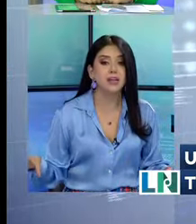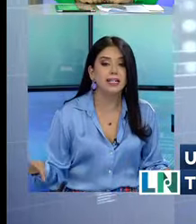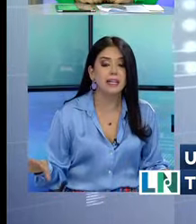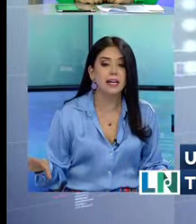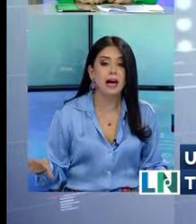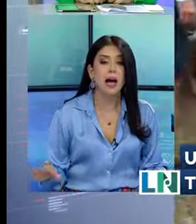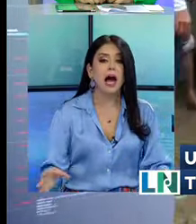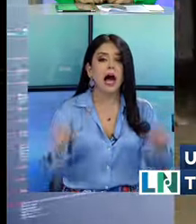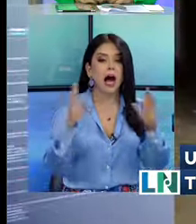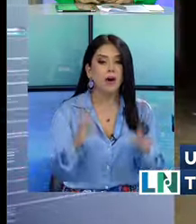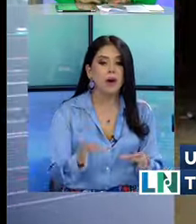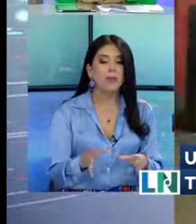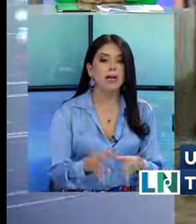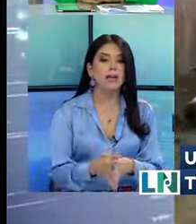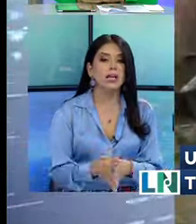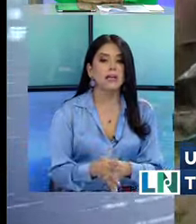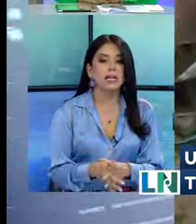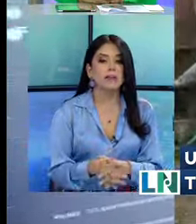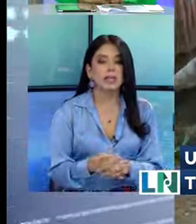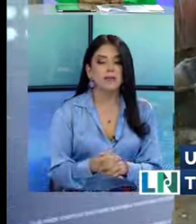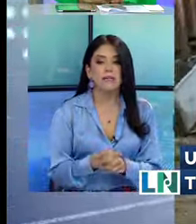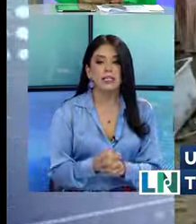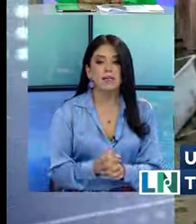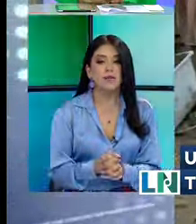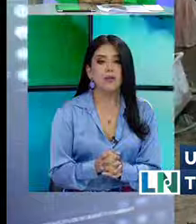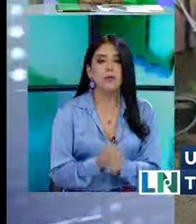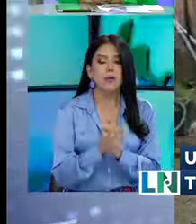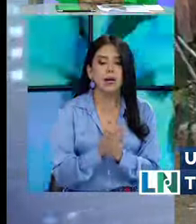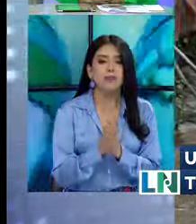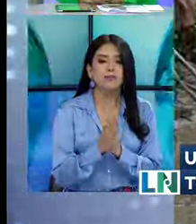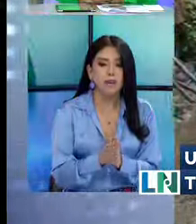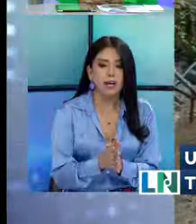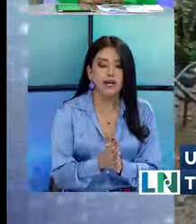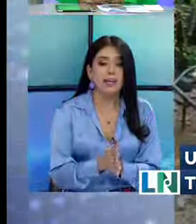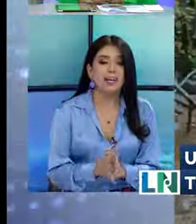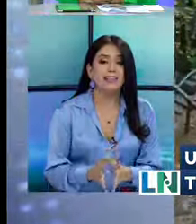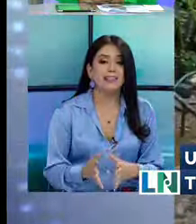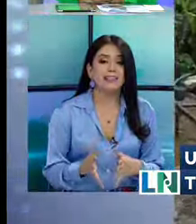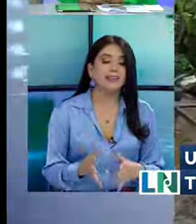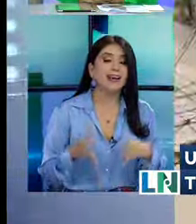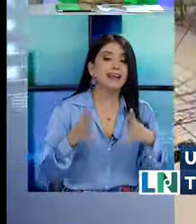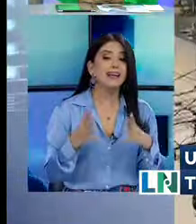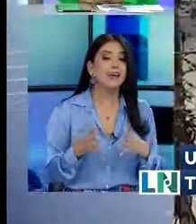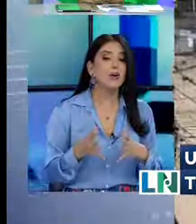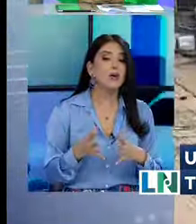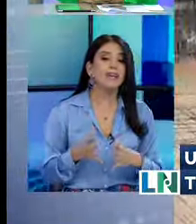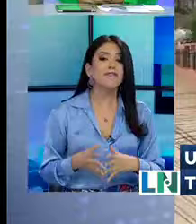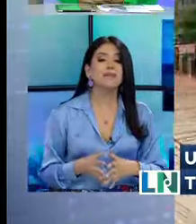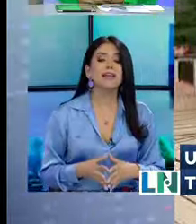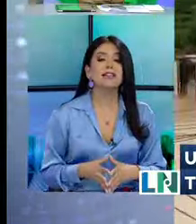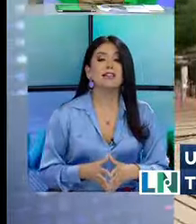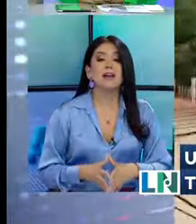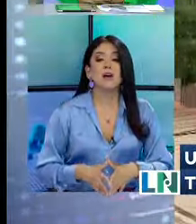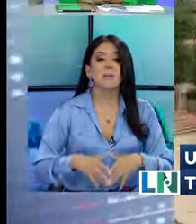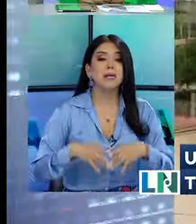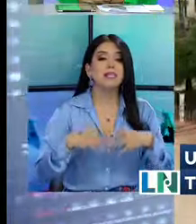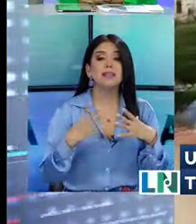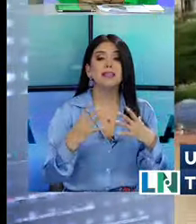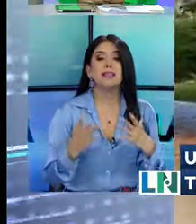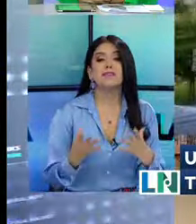la tierra. Ahora pues en Manabí lamentablemente murió una persona. Qué tristeza tan grande, cómo quedan familias